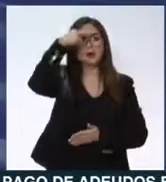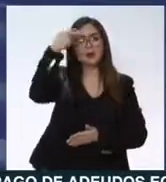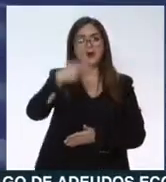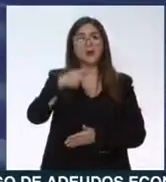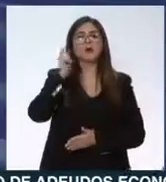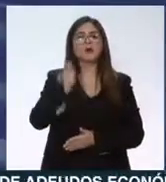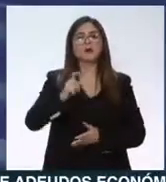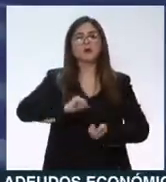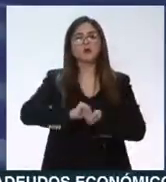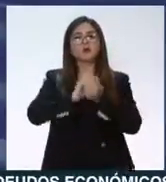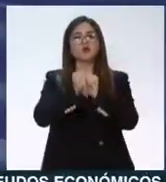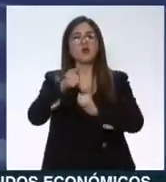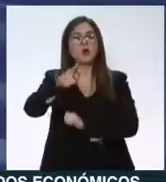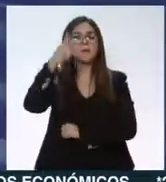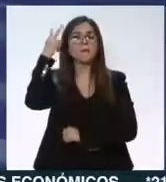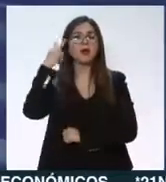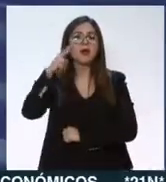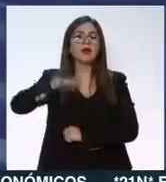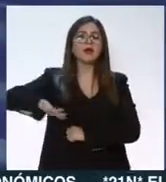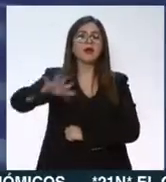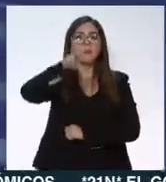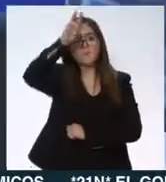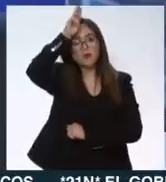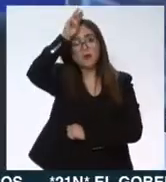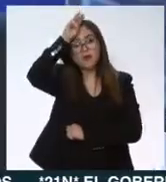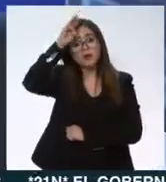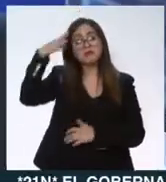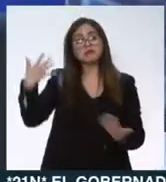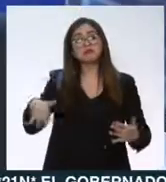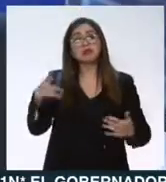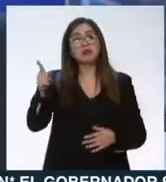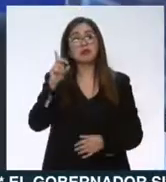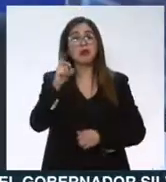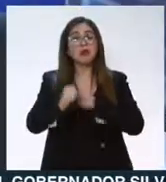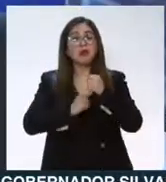para después viajar a Monterrey. Tiene 30 años, le van a pagar muy buena lana. Bueno.